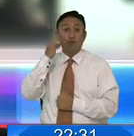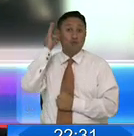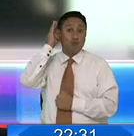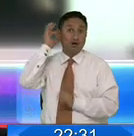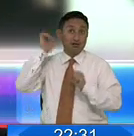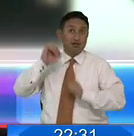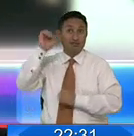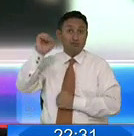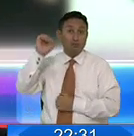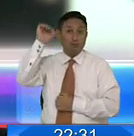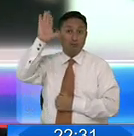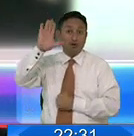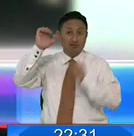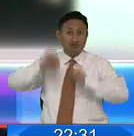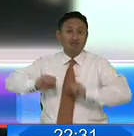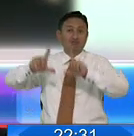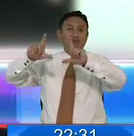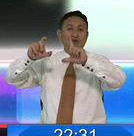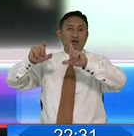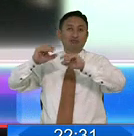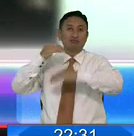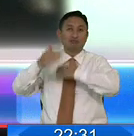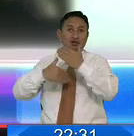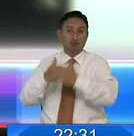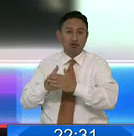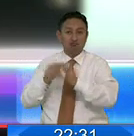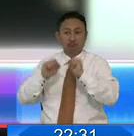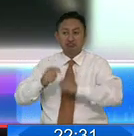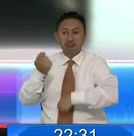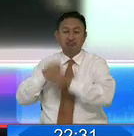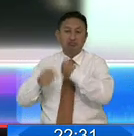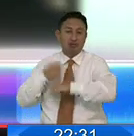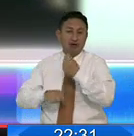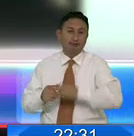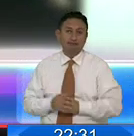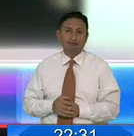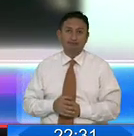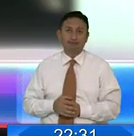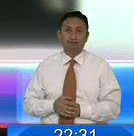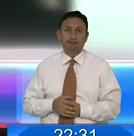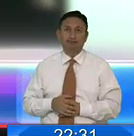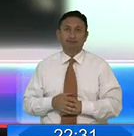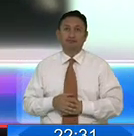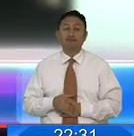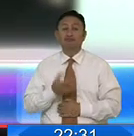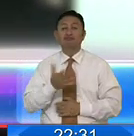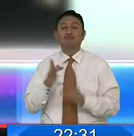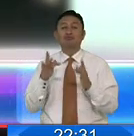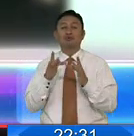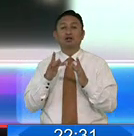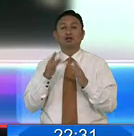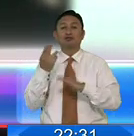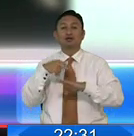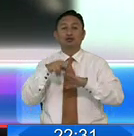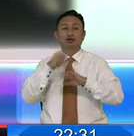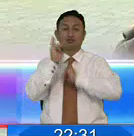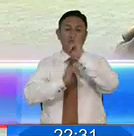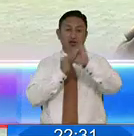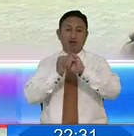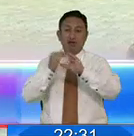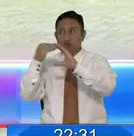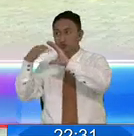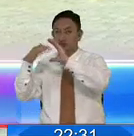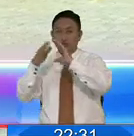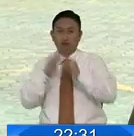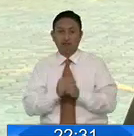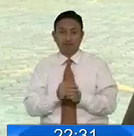en vídeos y fotografías que luego eran vendidas supuestamente a contactos nacionales e internacionales se puede